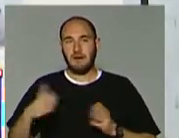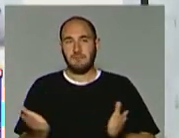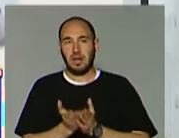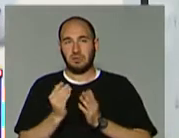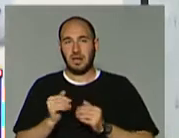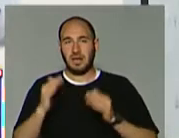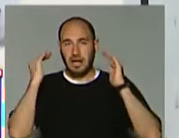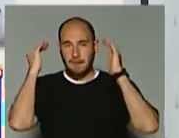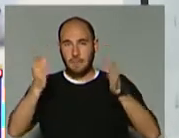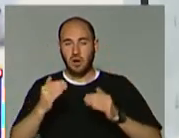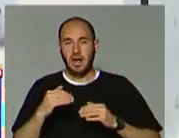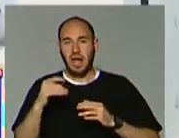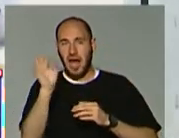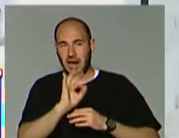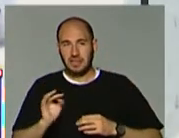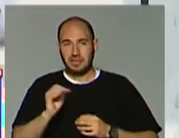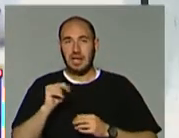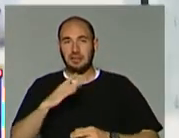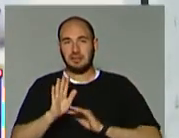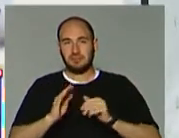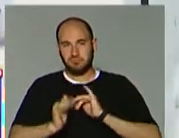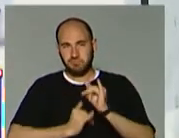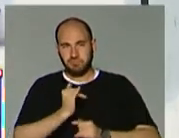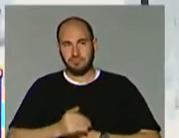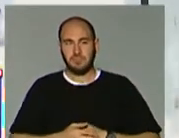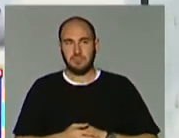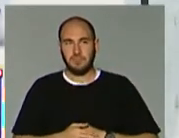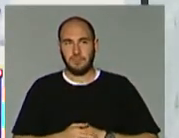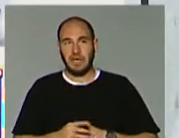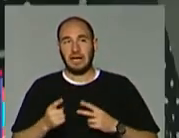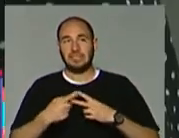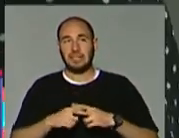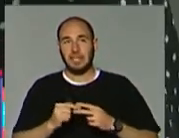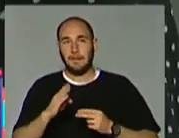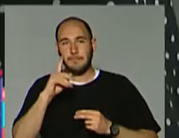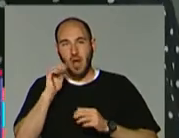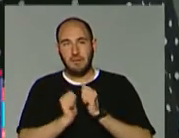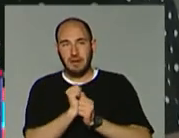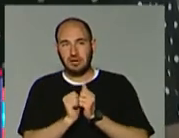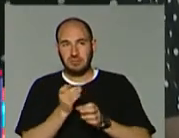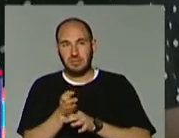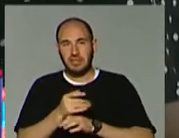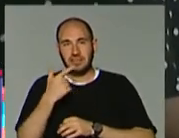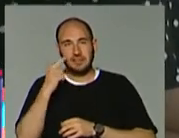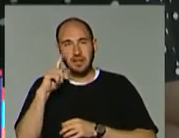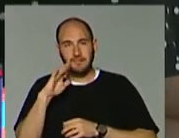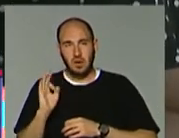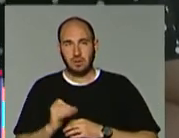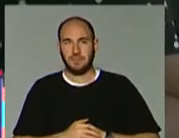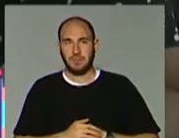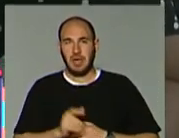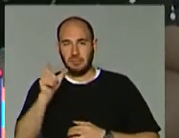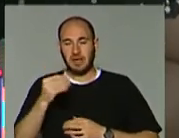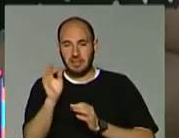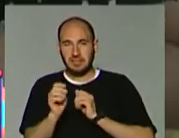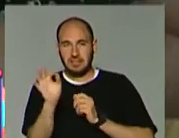en los galpones, en la Facultad de Artes y Diseño, se está desarrollando un taller de biofabricación dictado por Silvio Tinello, que es un